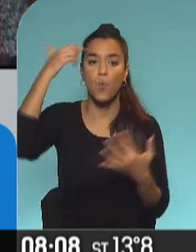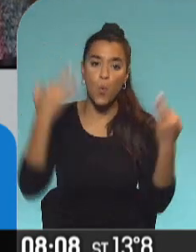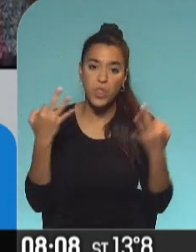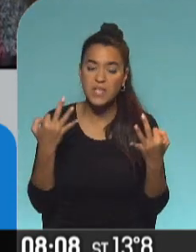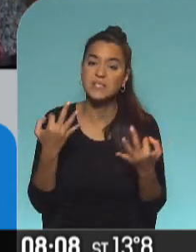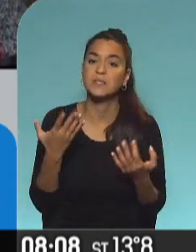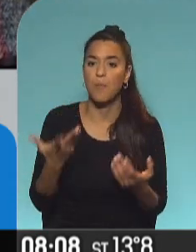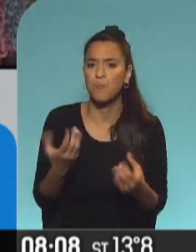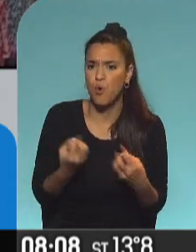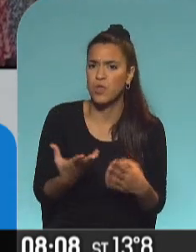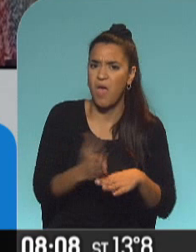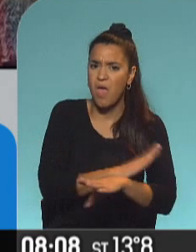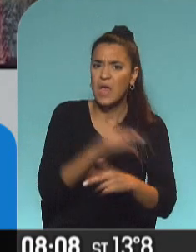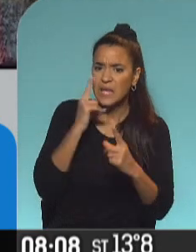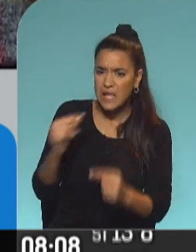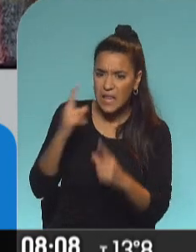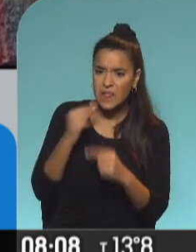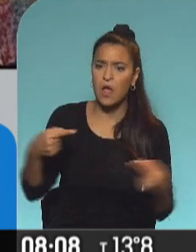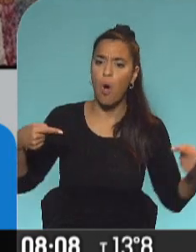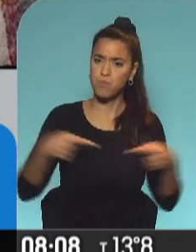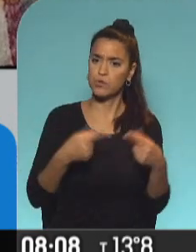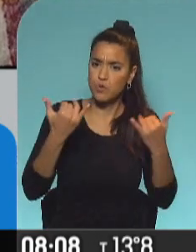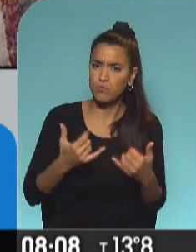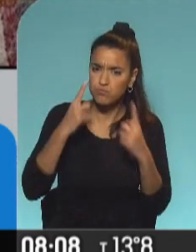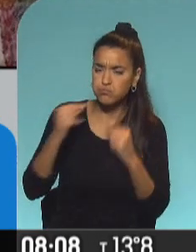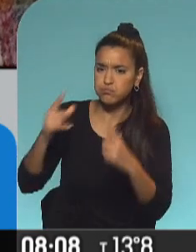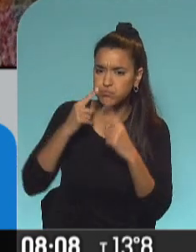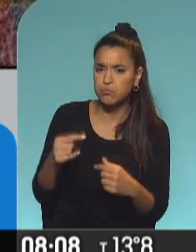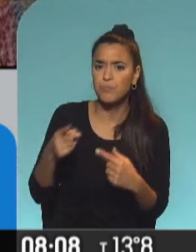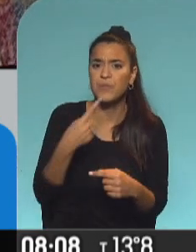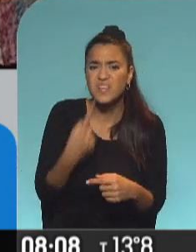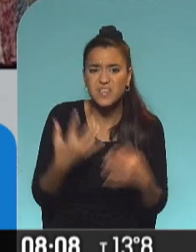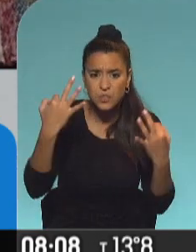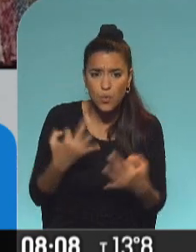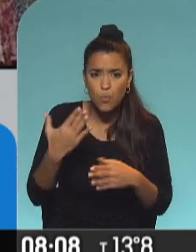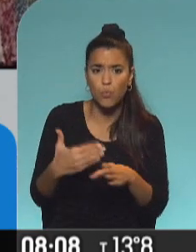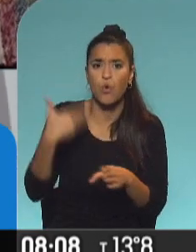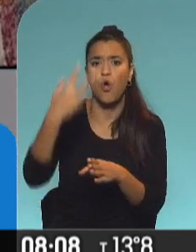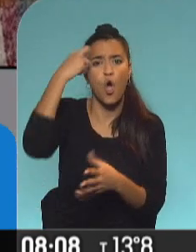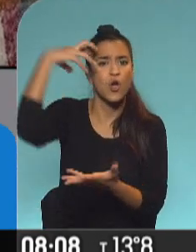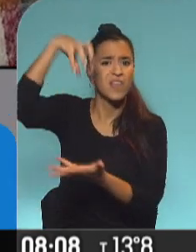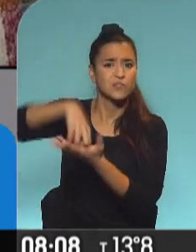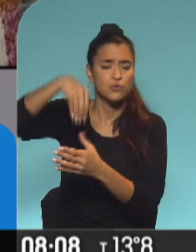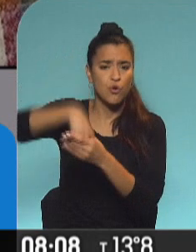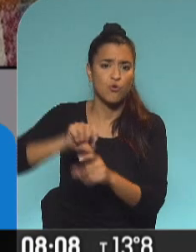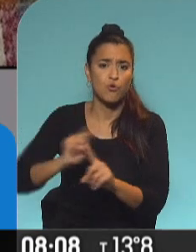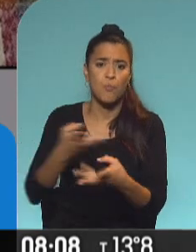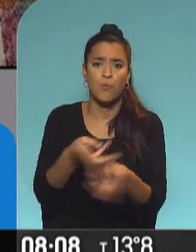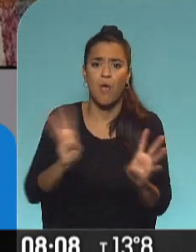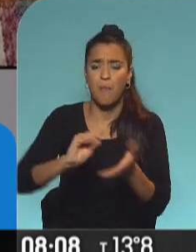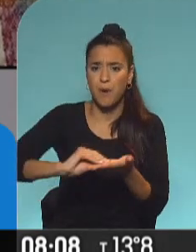de las críticas que desde la oposición se hacen y que advierten que no pasará por el Congreso, por lo menos por la Cámara Baja?